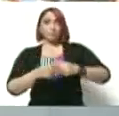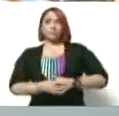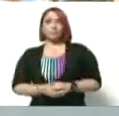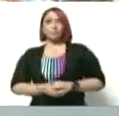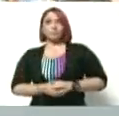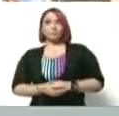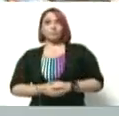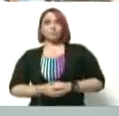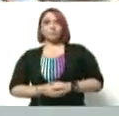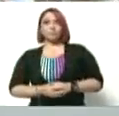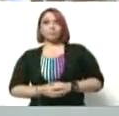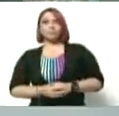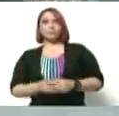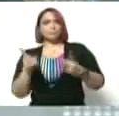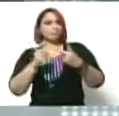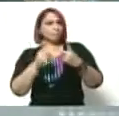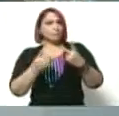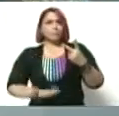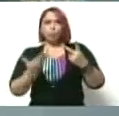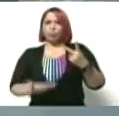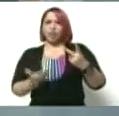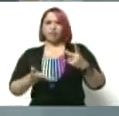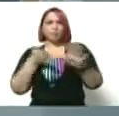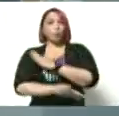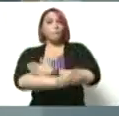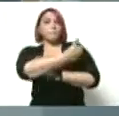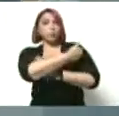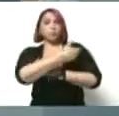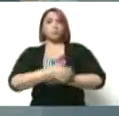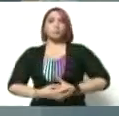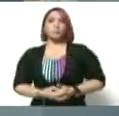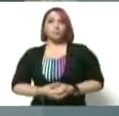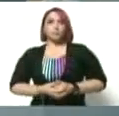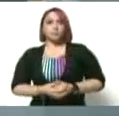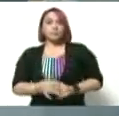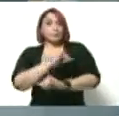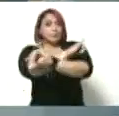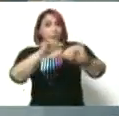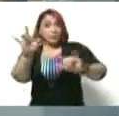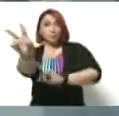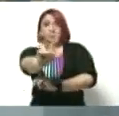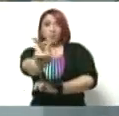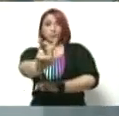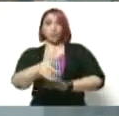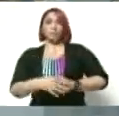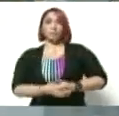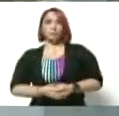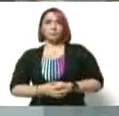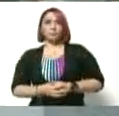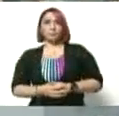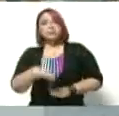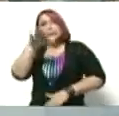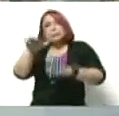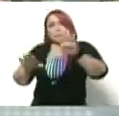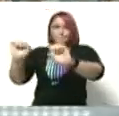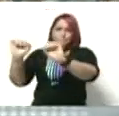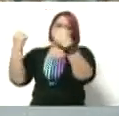la segunda columna vertebral en la vacunación ya venezuela a pesar del